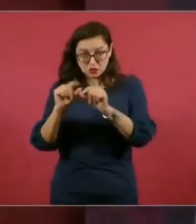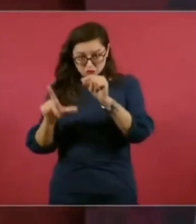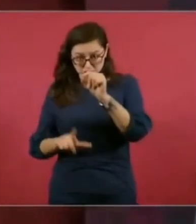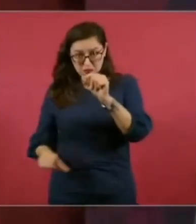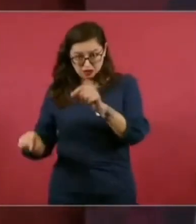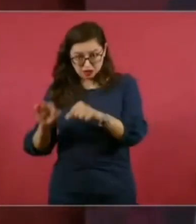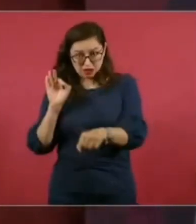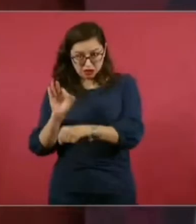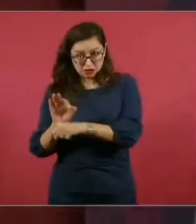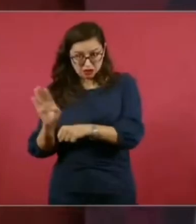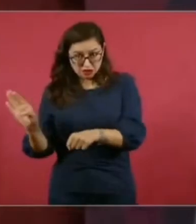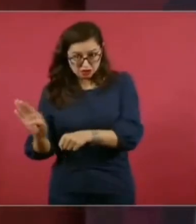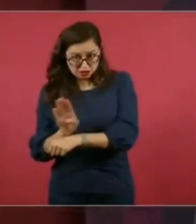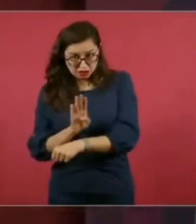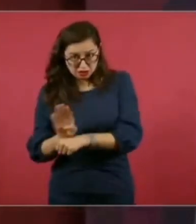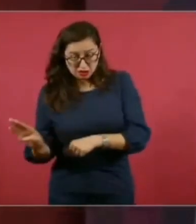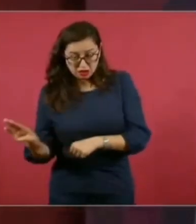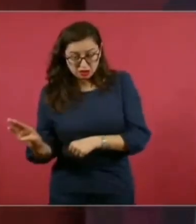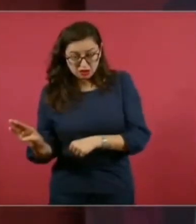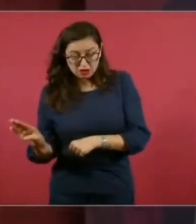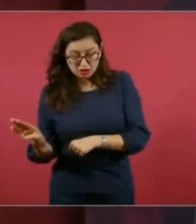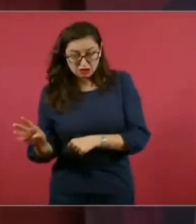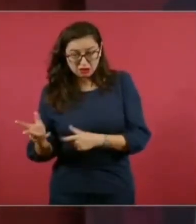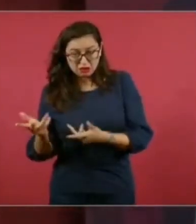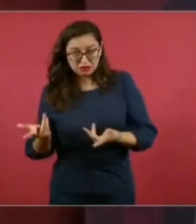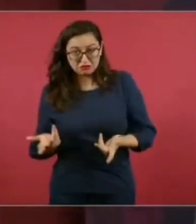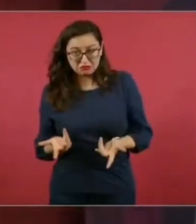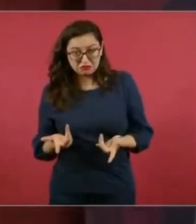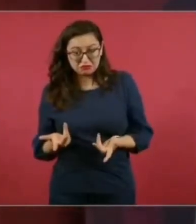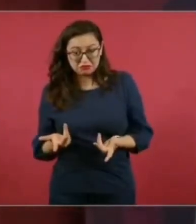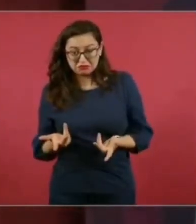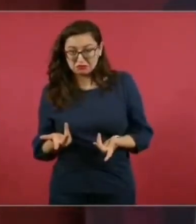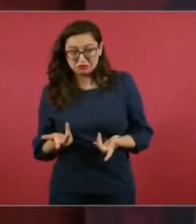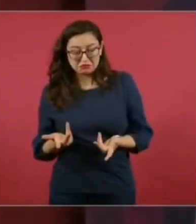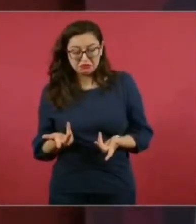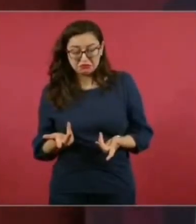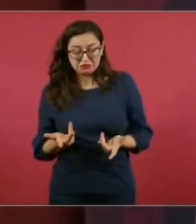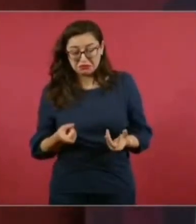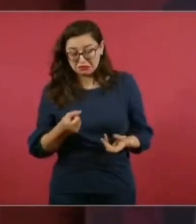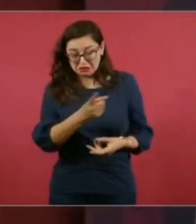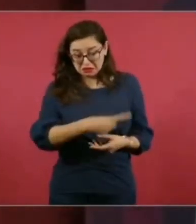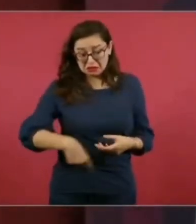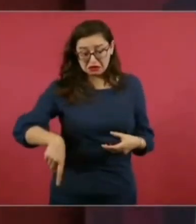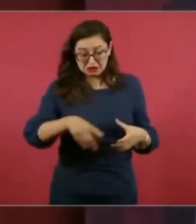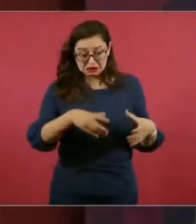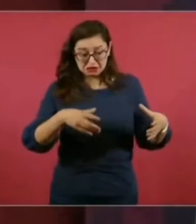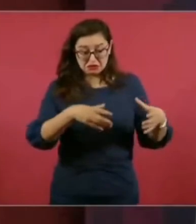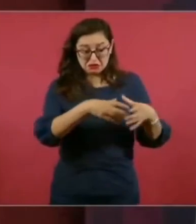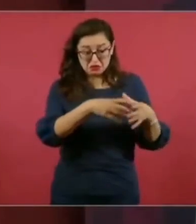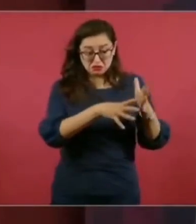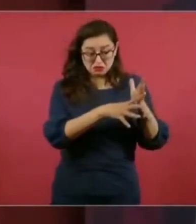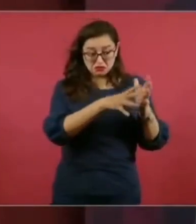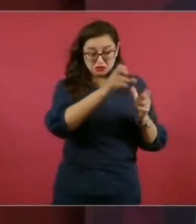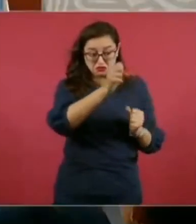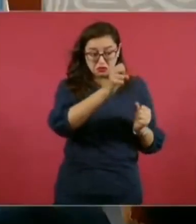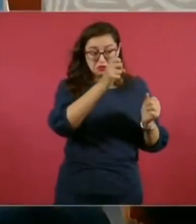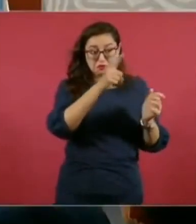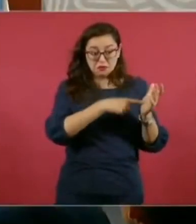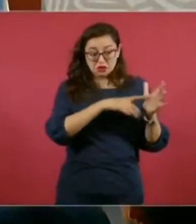a lo que establecía en su origen la Constitución del 17.